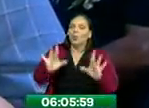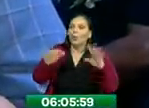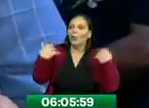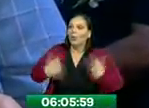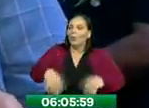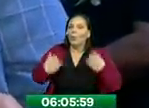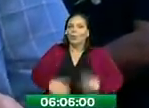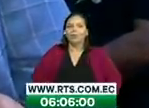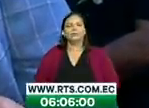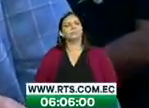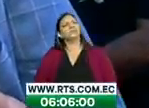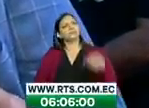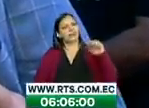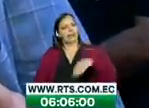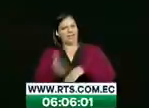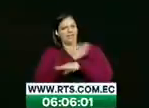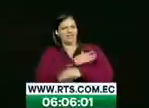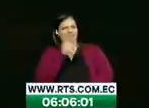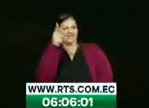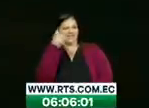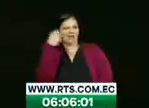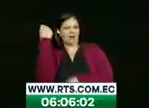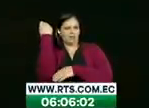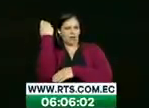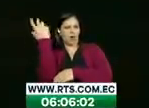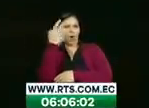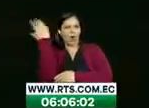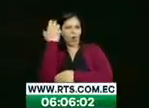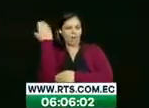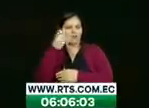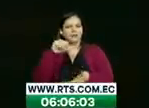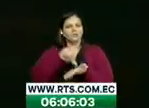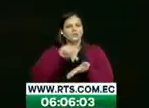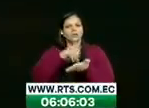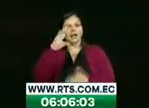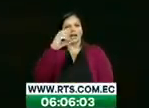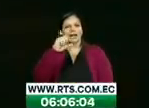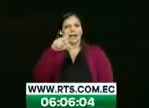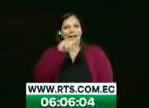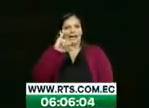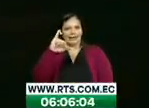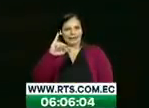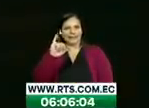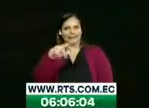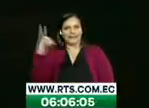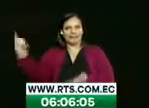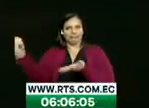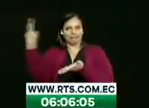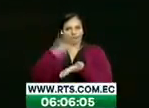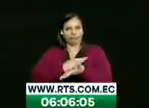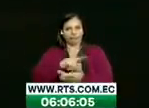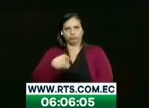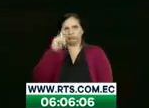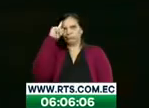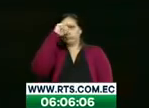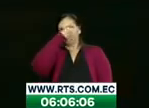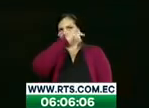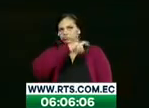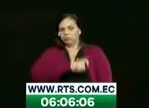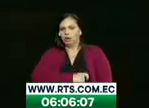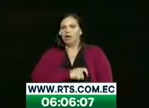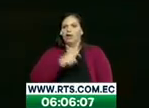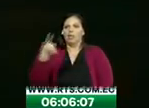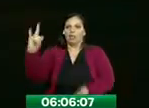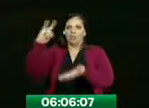Cali. Y que fue un problema bastante serio, porque ahí nos hicieron bajar del avión nuevamente, hasta que al final